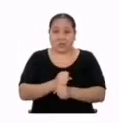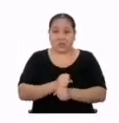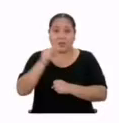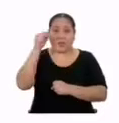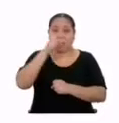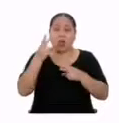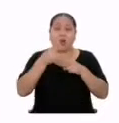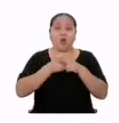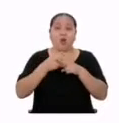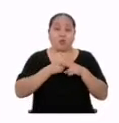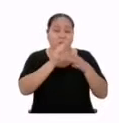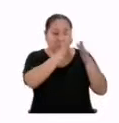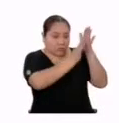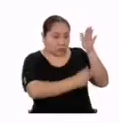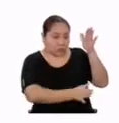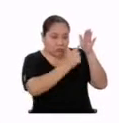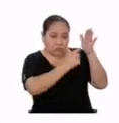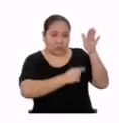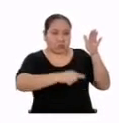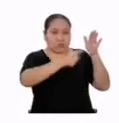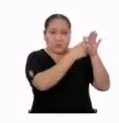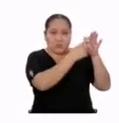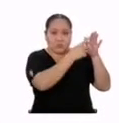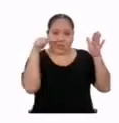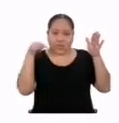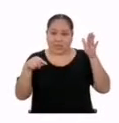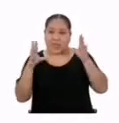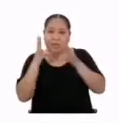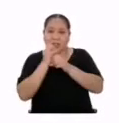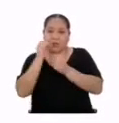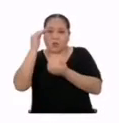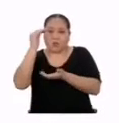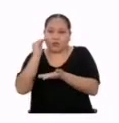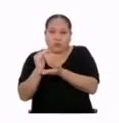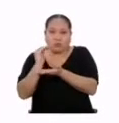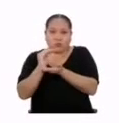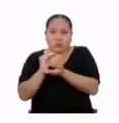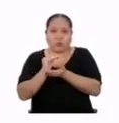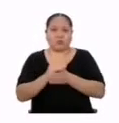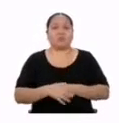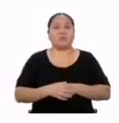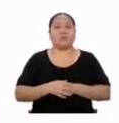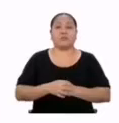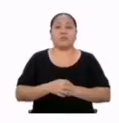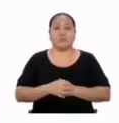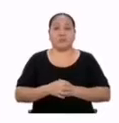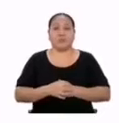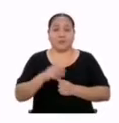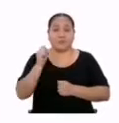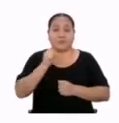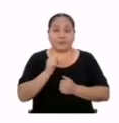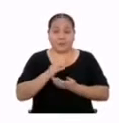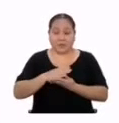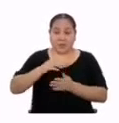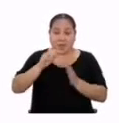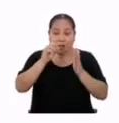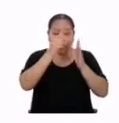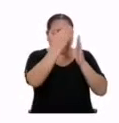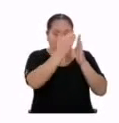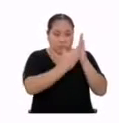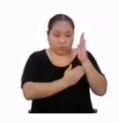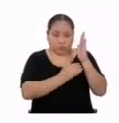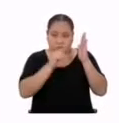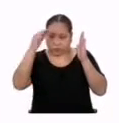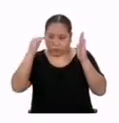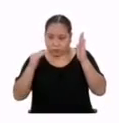en relación al texto original. En este caso, el texto que hemos leído. Justamente por su extensión, contiene